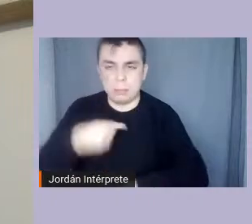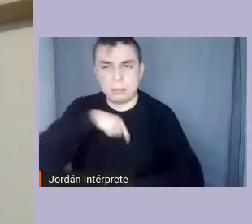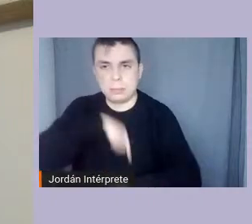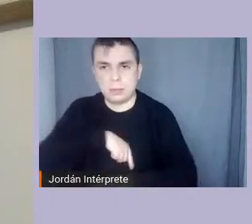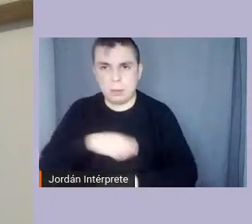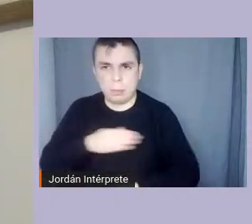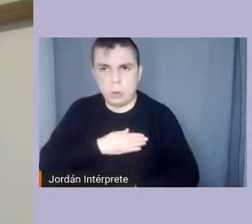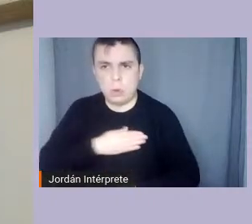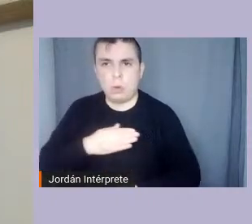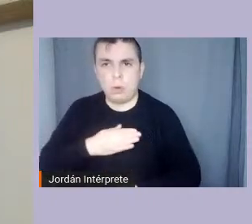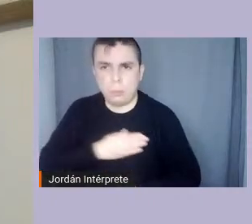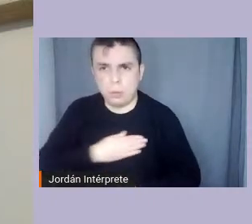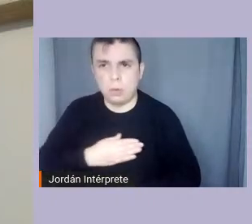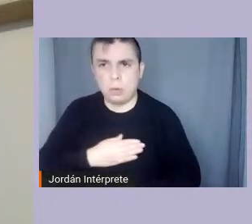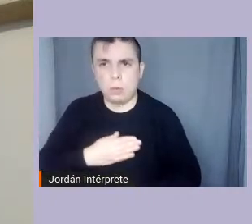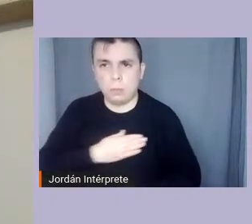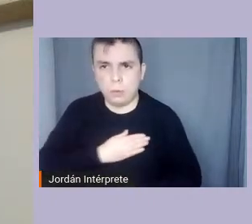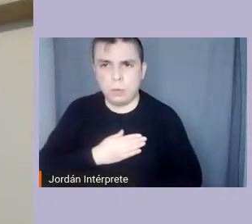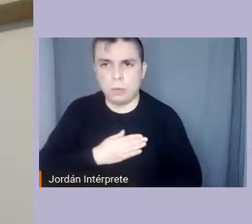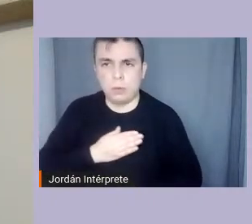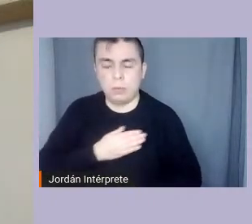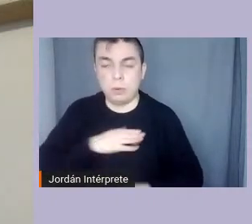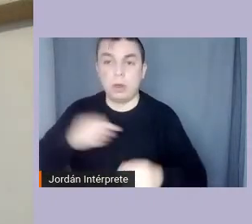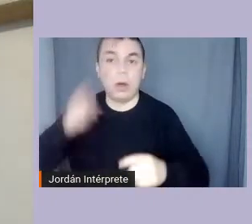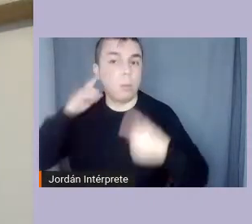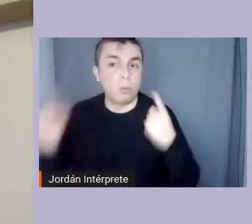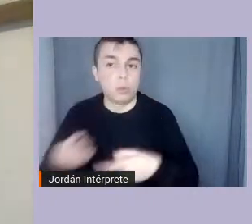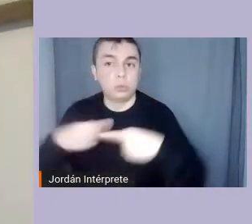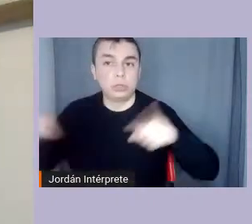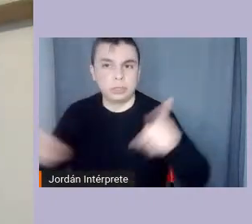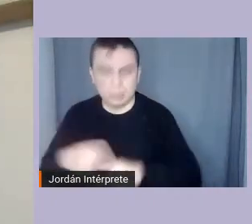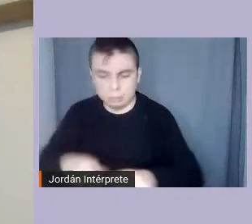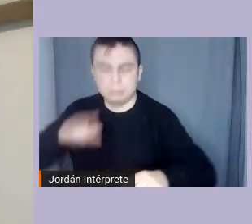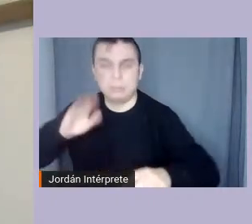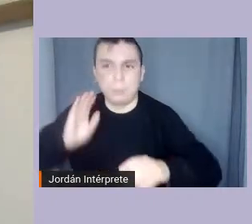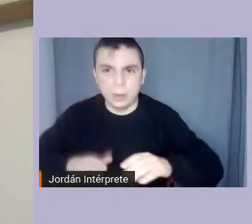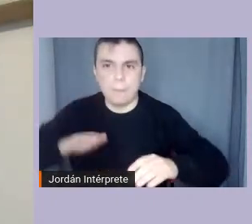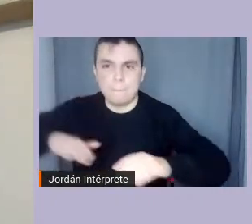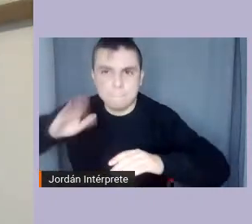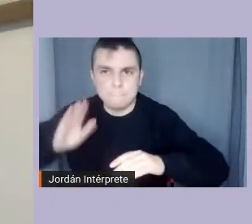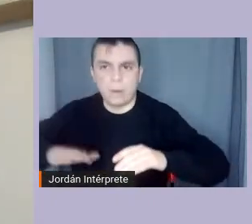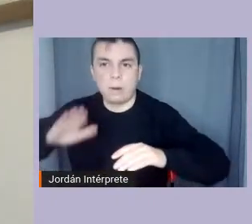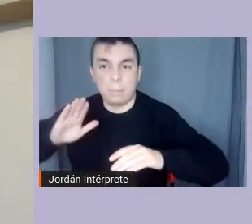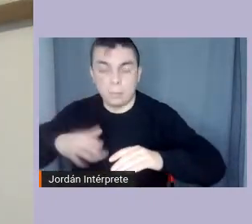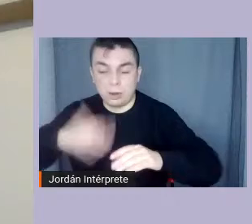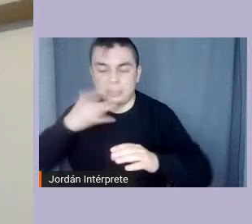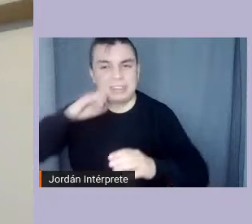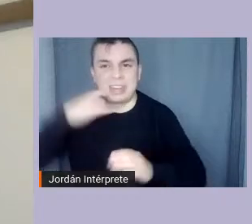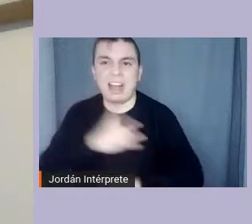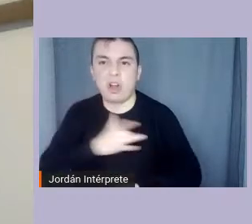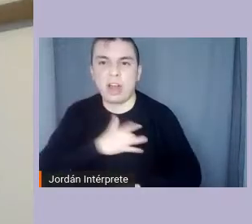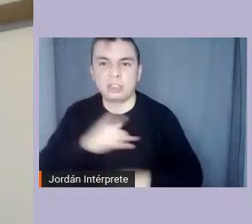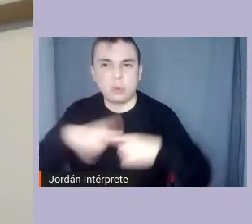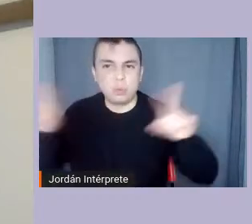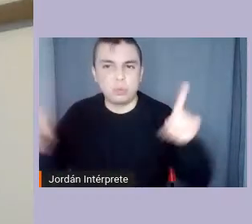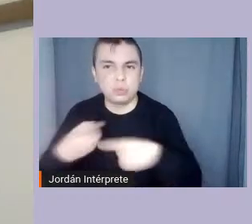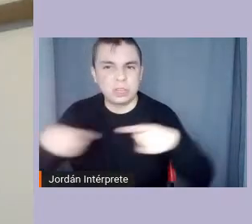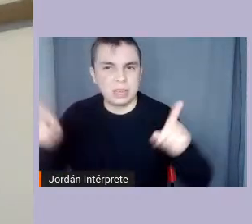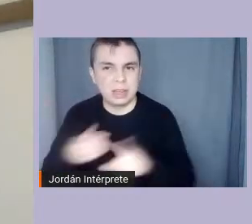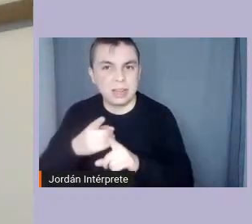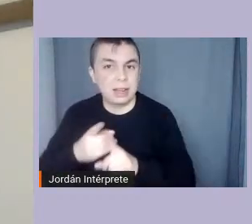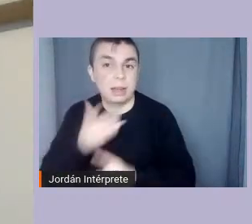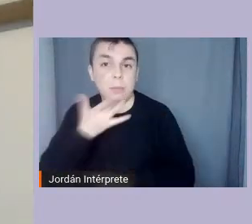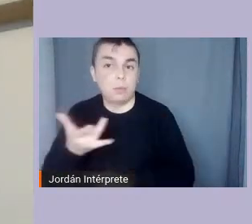más profundo que tiene dentro de la música. Es el corazón, porque la música también tiene corazón. Y a ese corazón se le